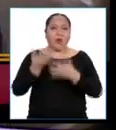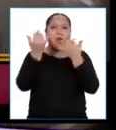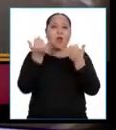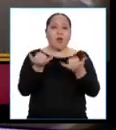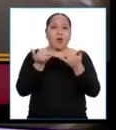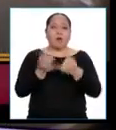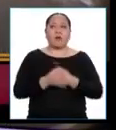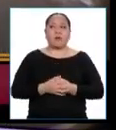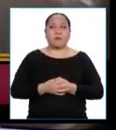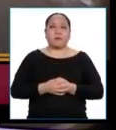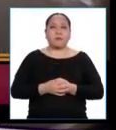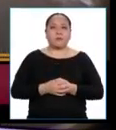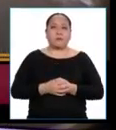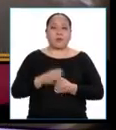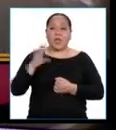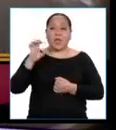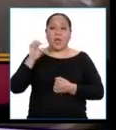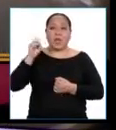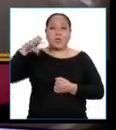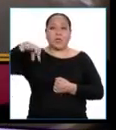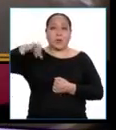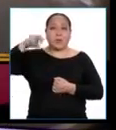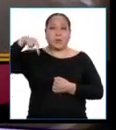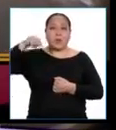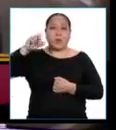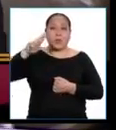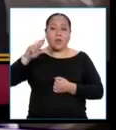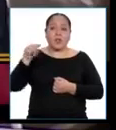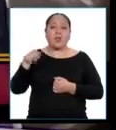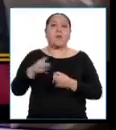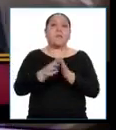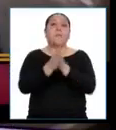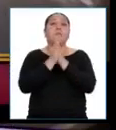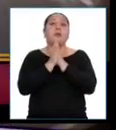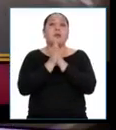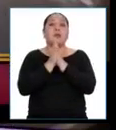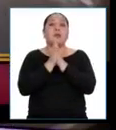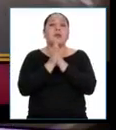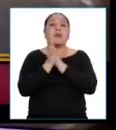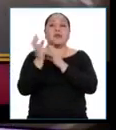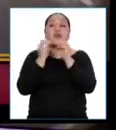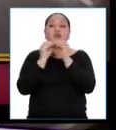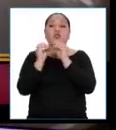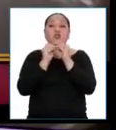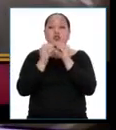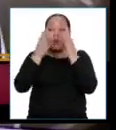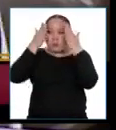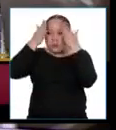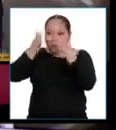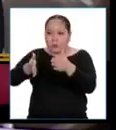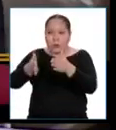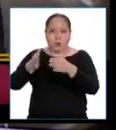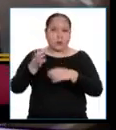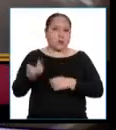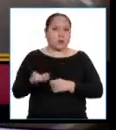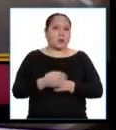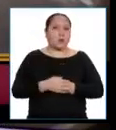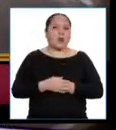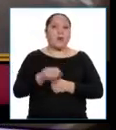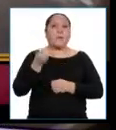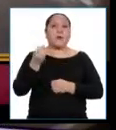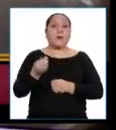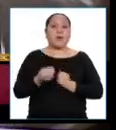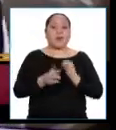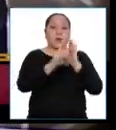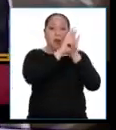actualmente Espinar reclama la atención de su cartera, porque dentro del marco del